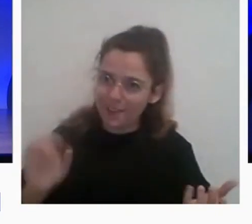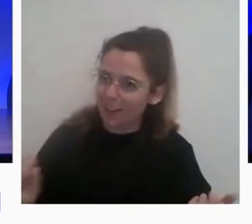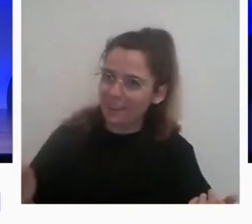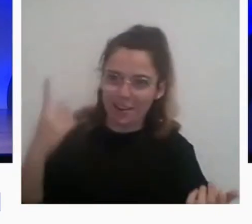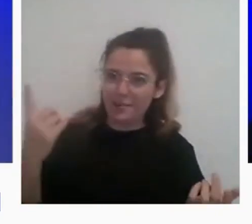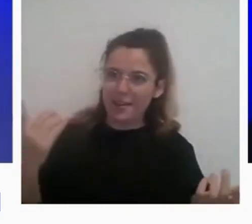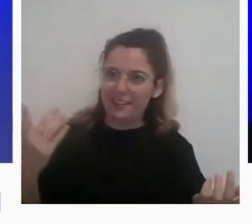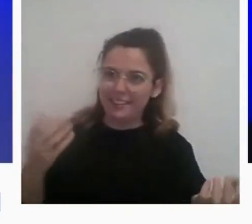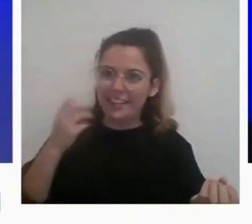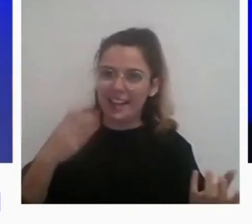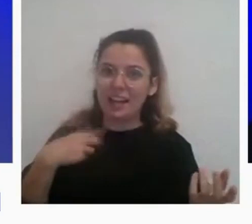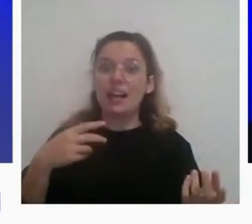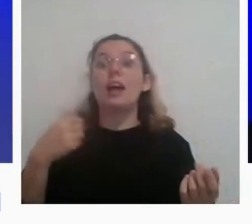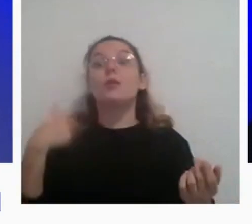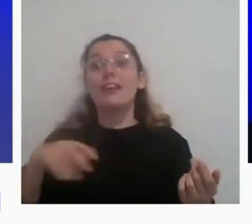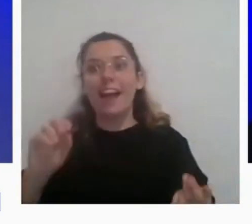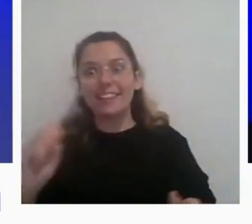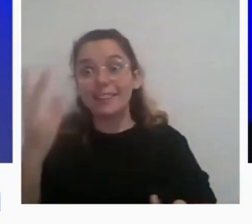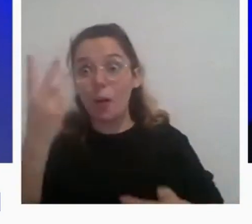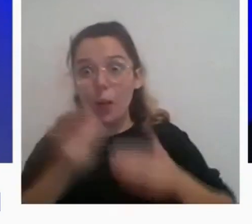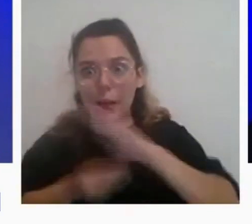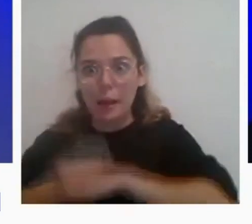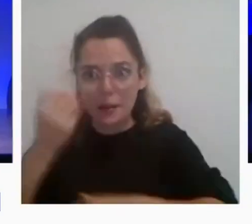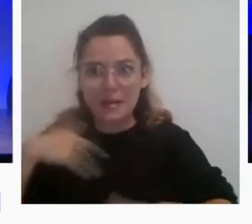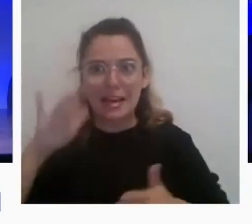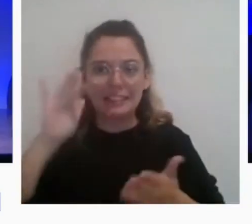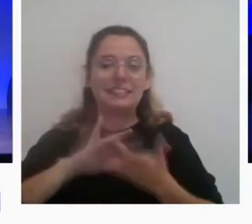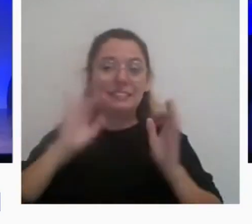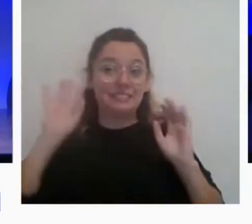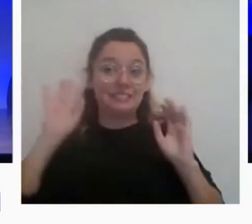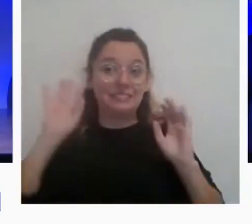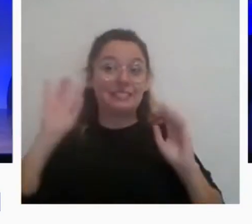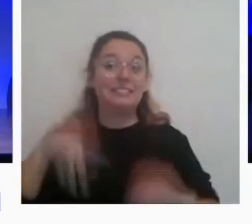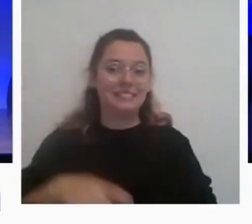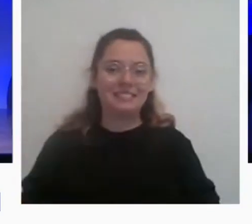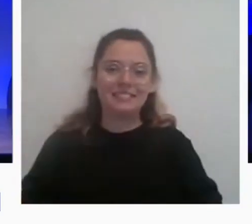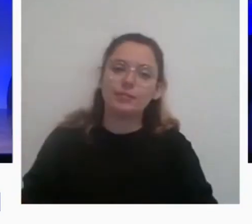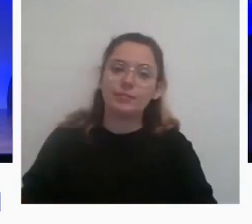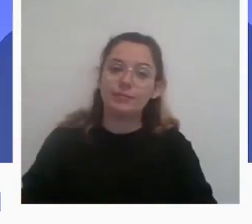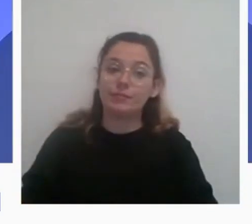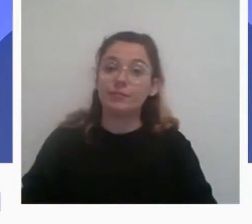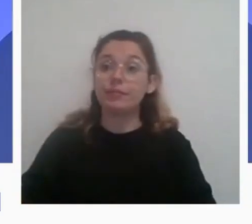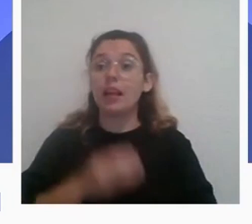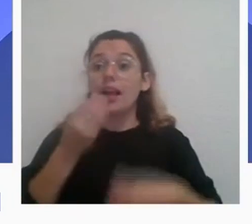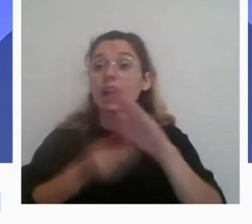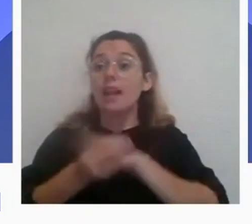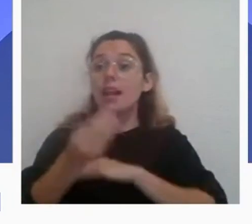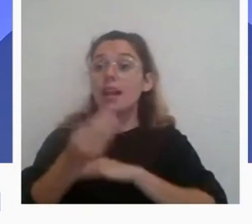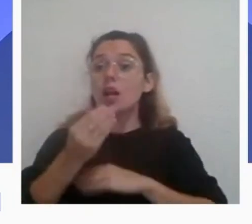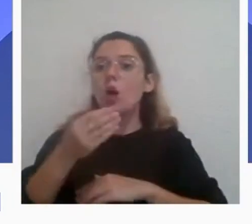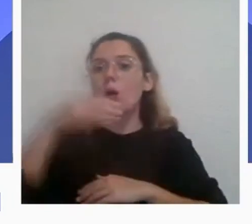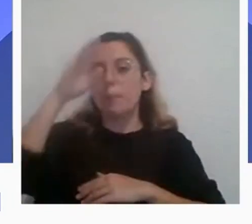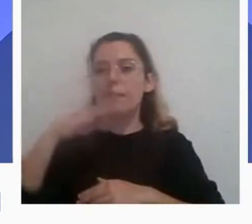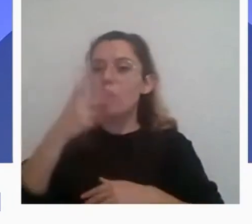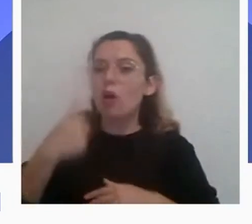Ya tuve el segundo incluso. Hombre, claro. El niño conoce al padre, el padre disfruta de los hijos, sí. La vida